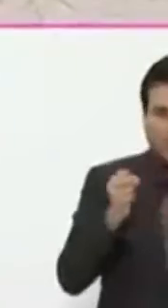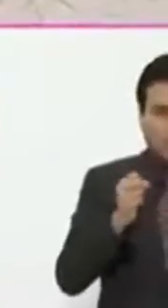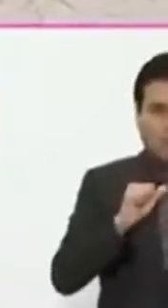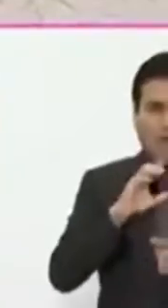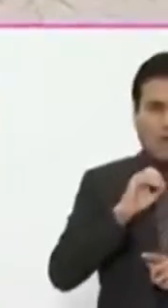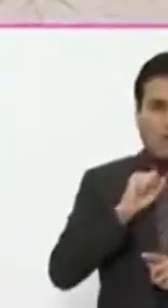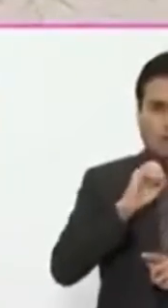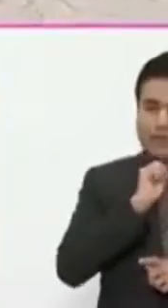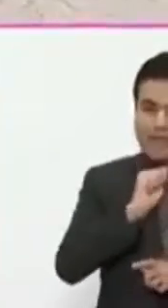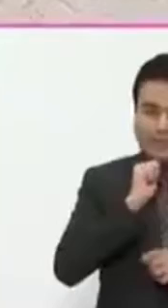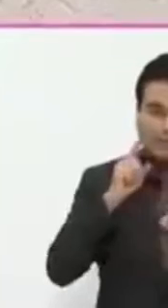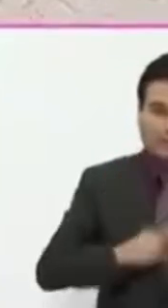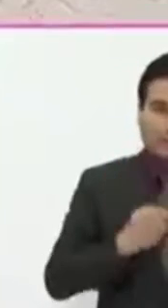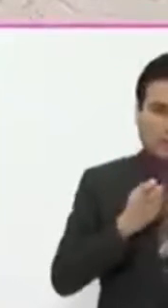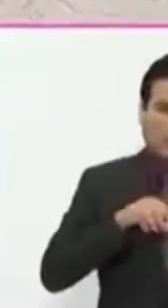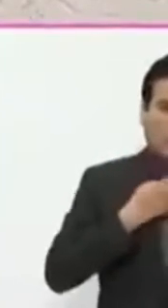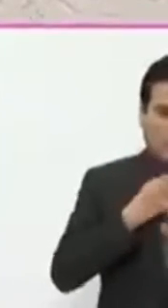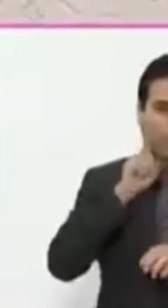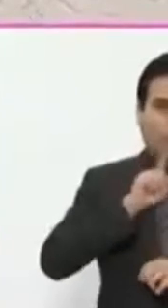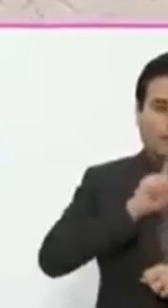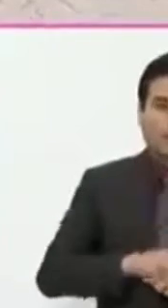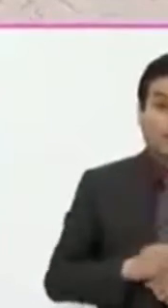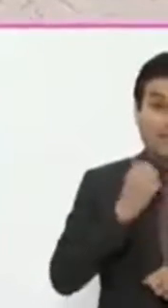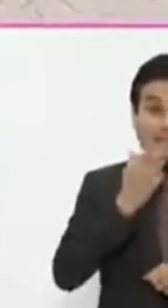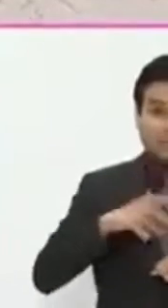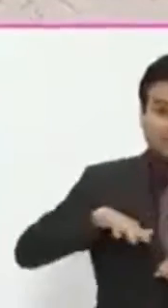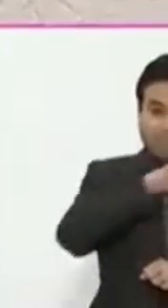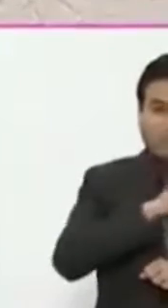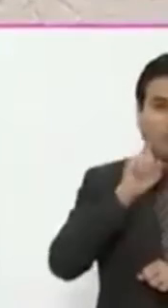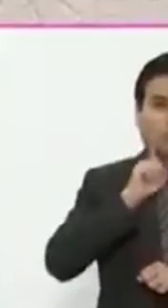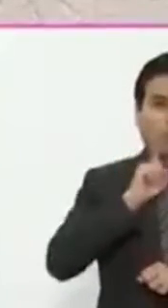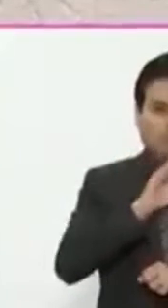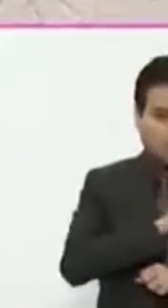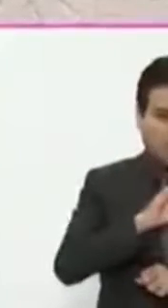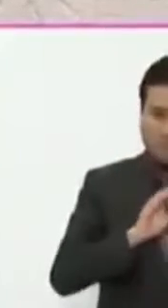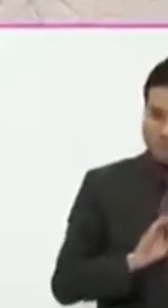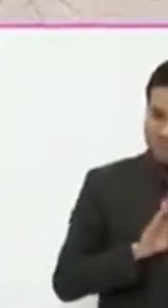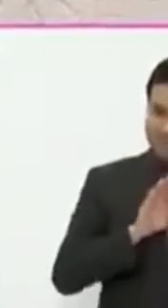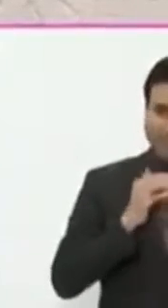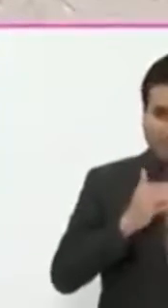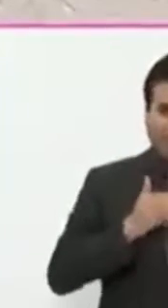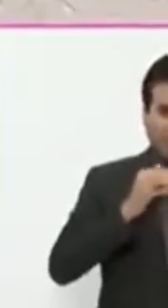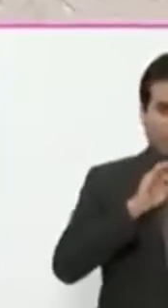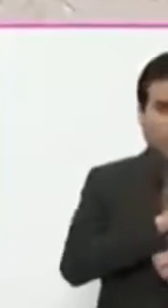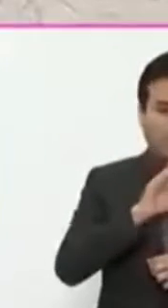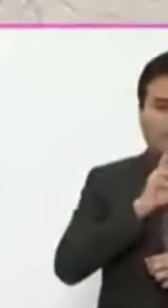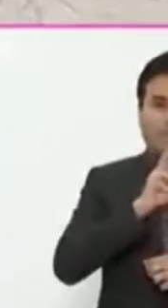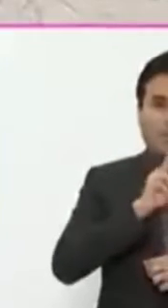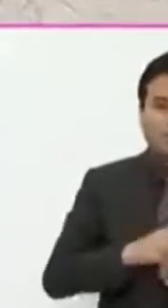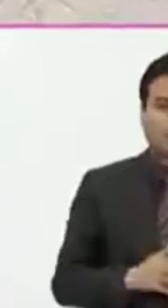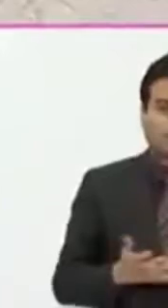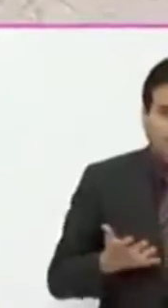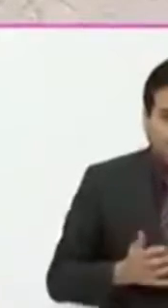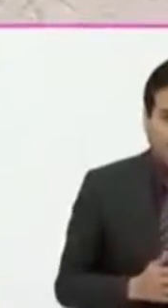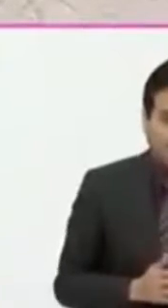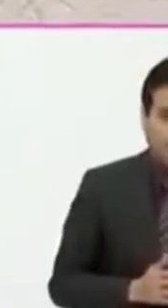Esta semana, el Instituto Nacional Electoral aprobó los lineamientos para una paridad de género en las 15 candidaturas a gobernador que se disputarán